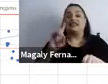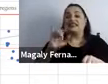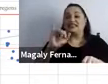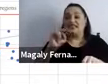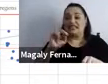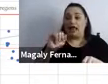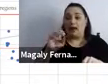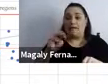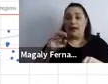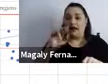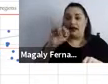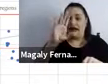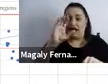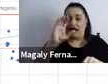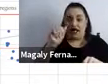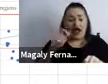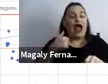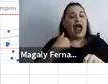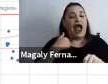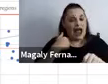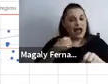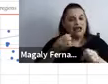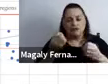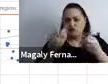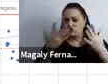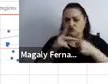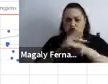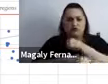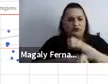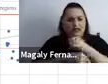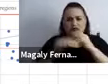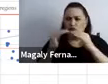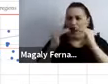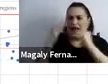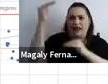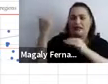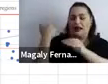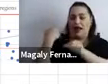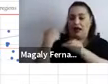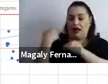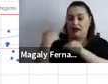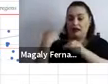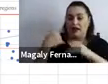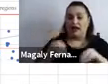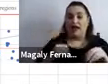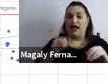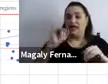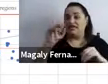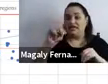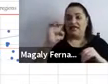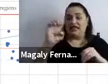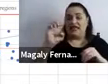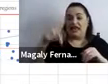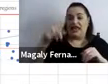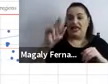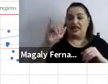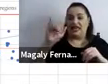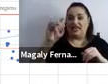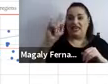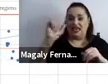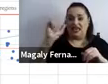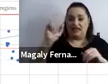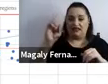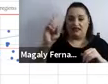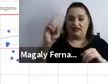no tanto, pero hay regiones que tienen muy alta carga de inequidad. Esta es la carga relativa de